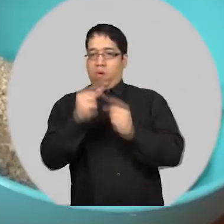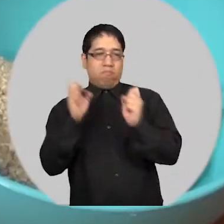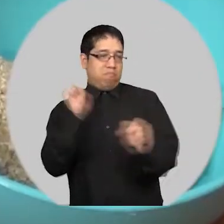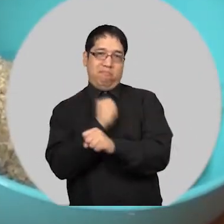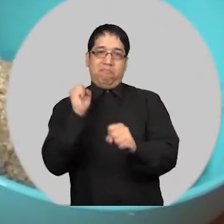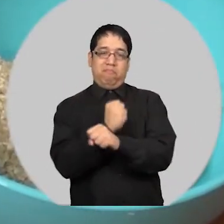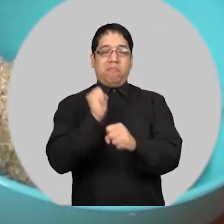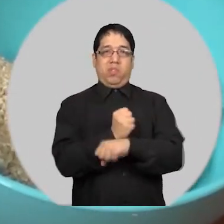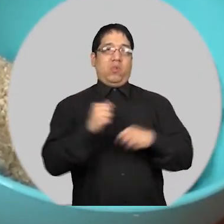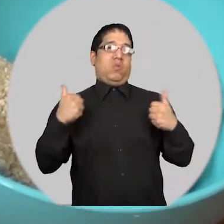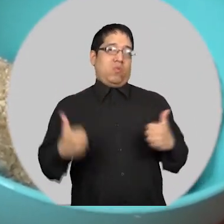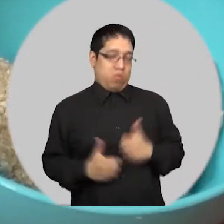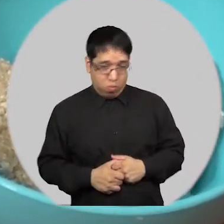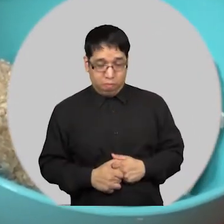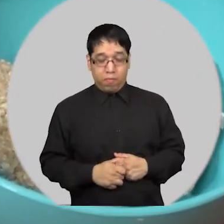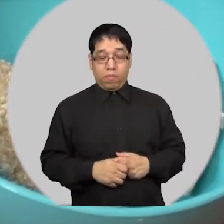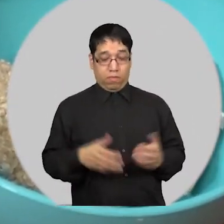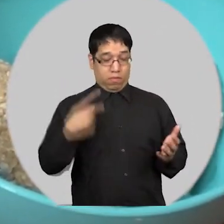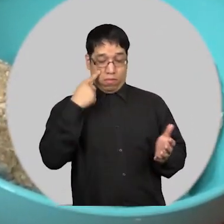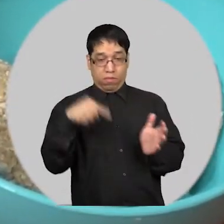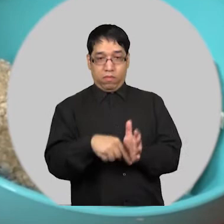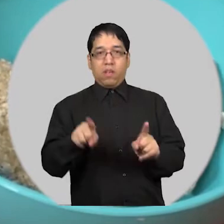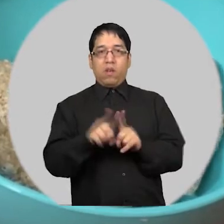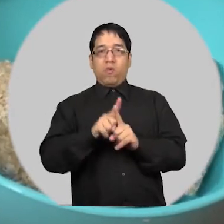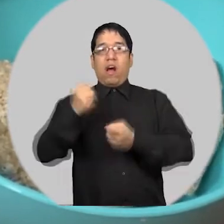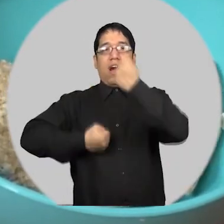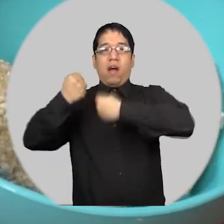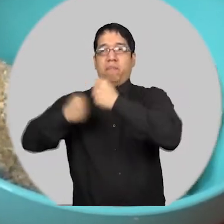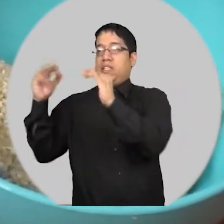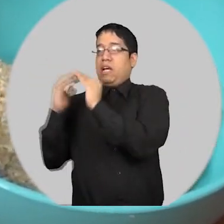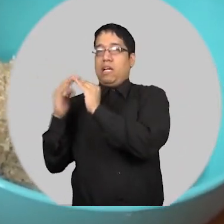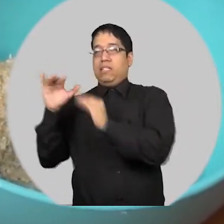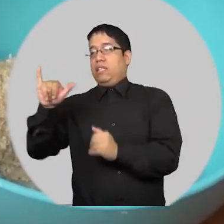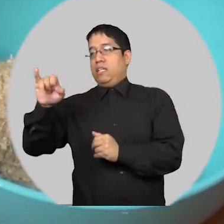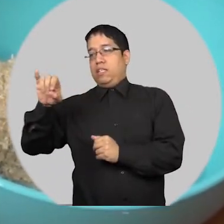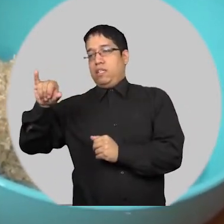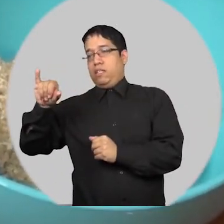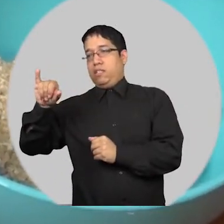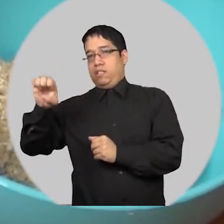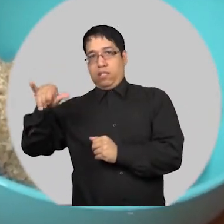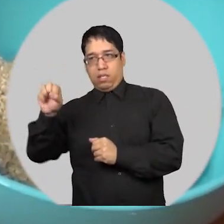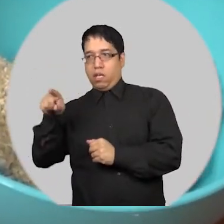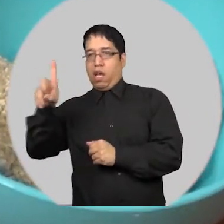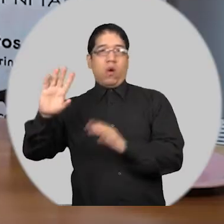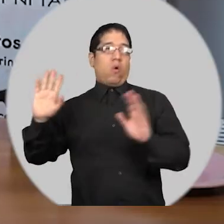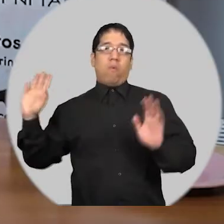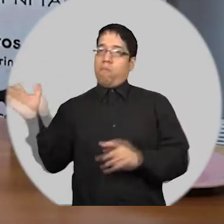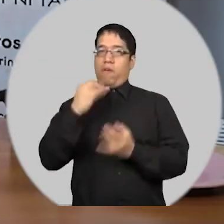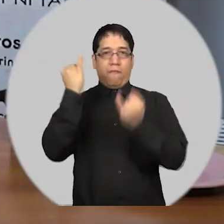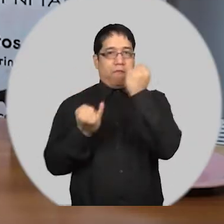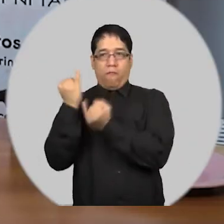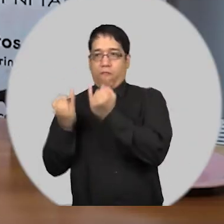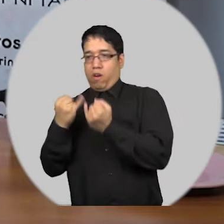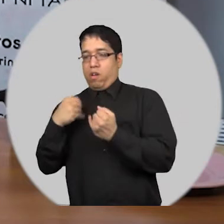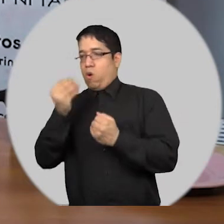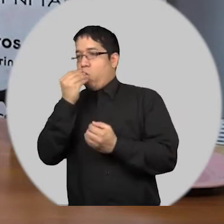las recetitas. Y en este caso, como la casita de Yeya es todo fit, me fui